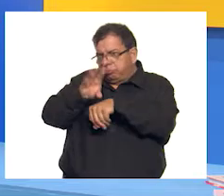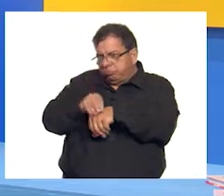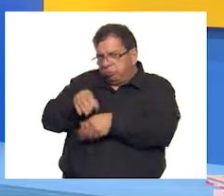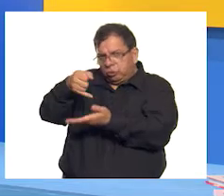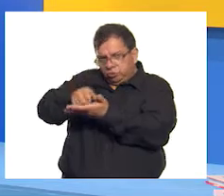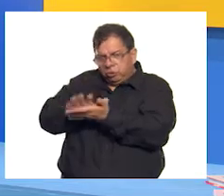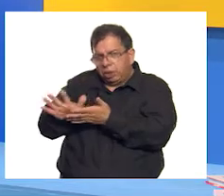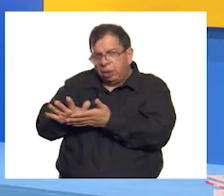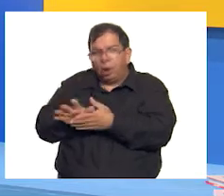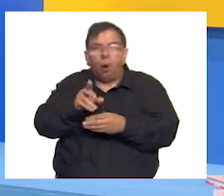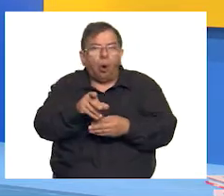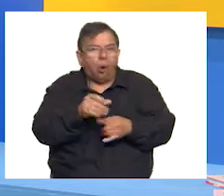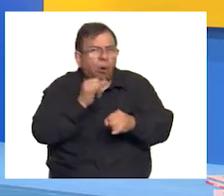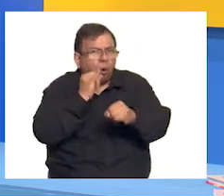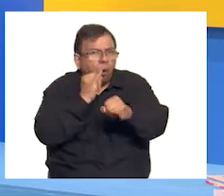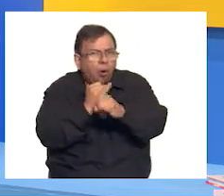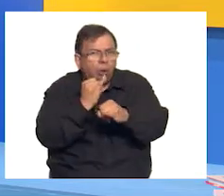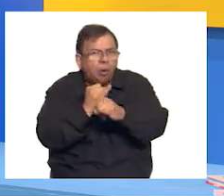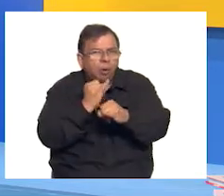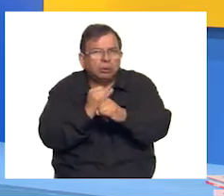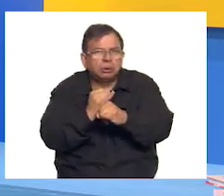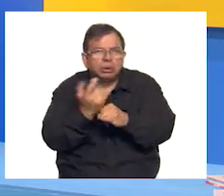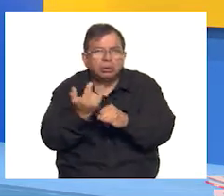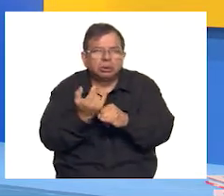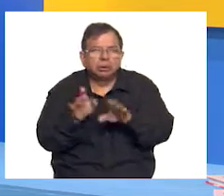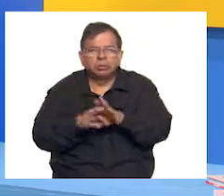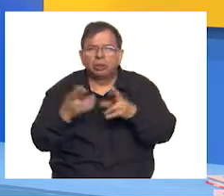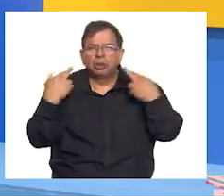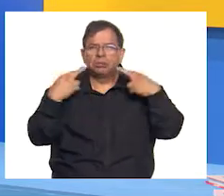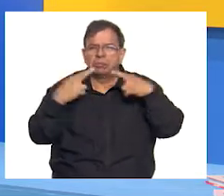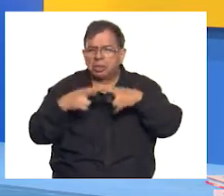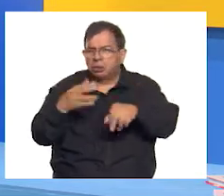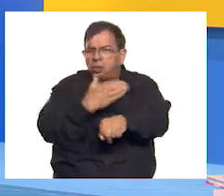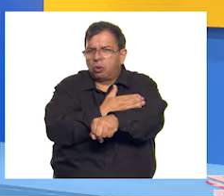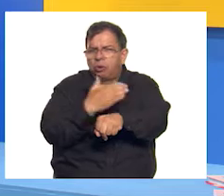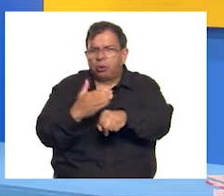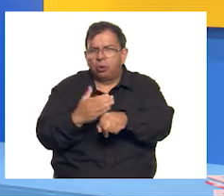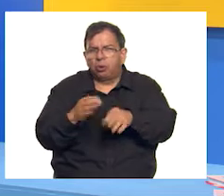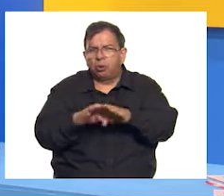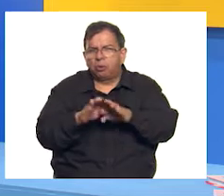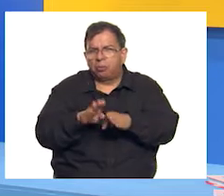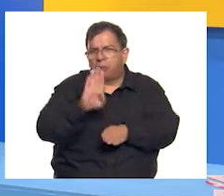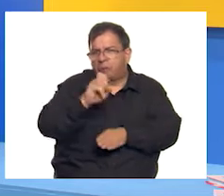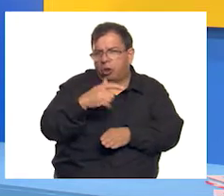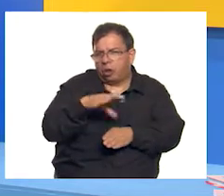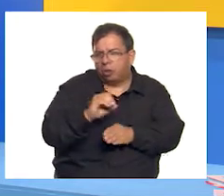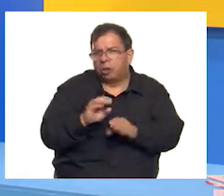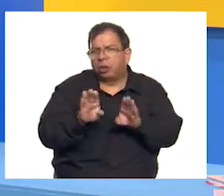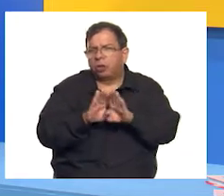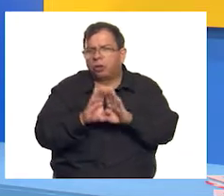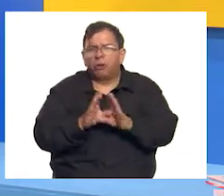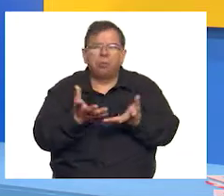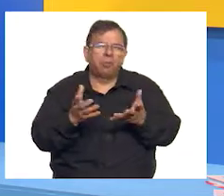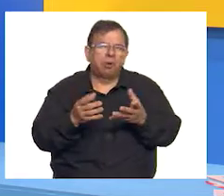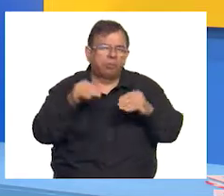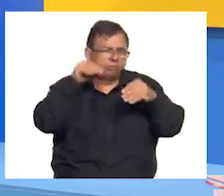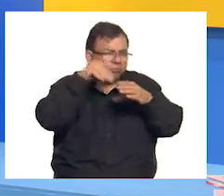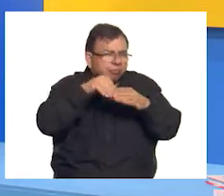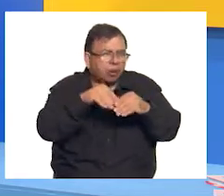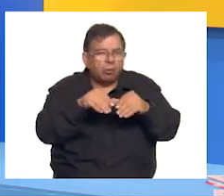tienen acceso a Internet, podrían crear con su profesor y sus compañeros un blog a modo de cancionero